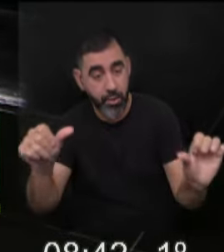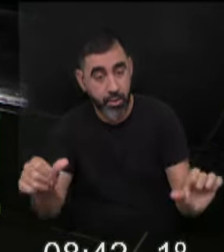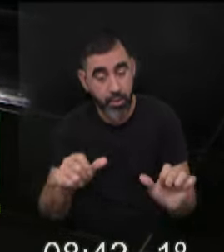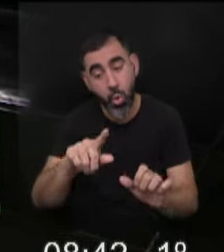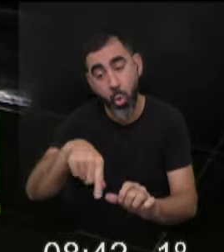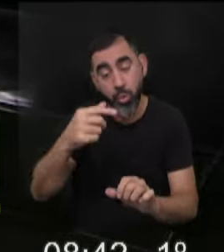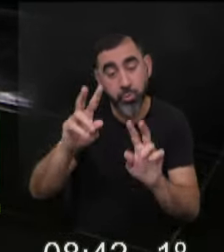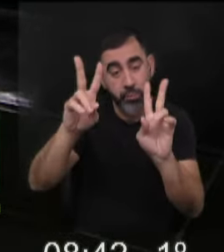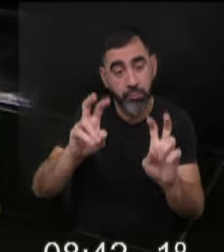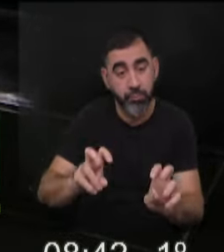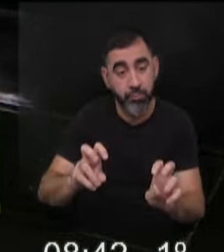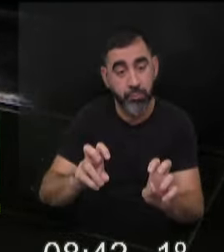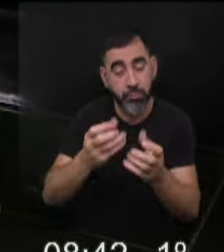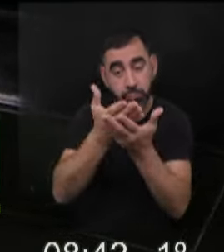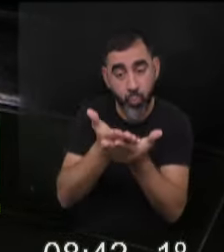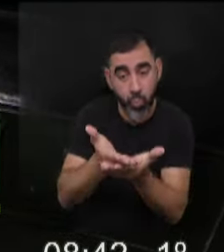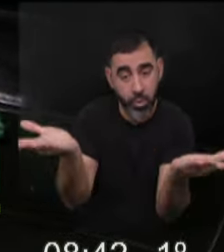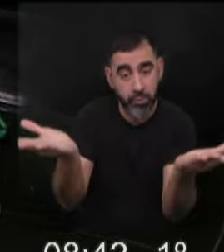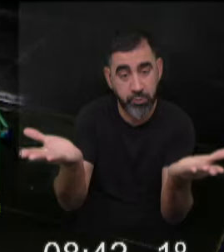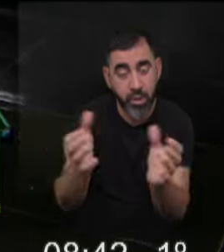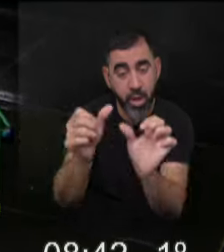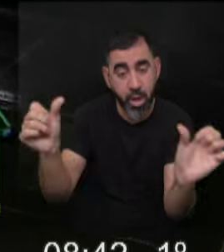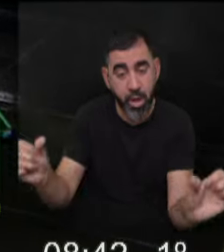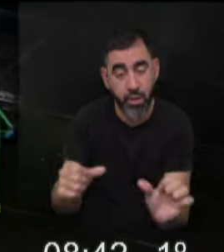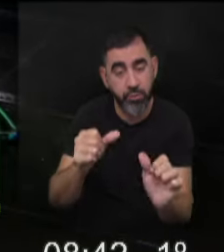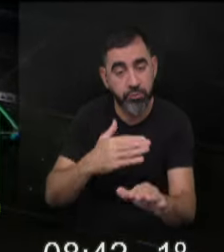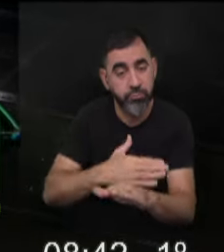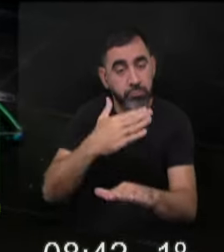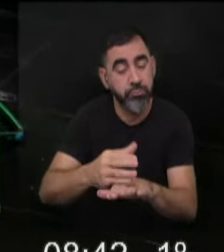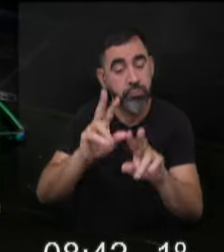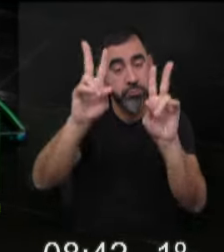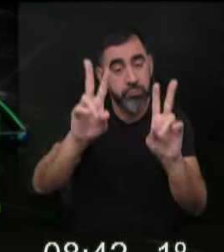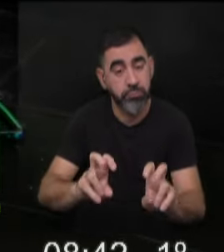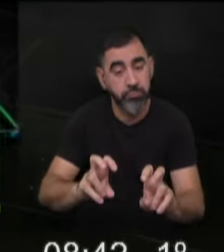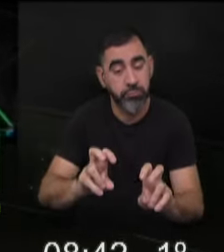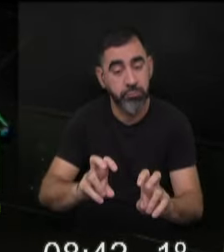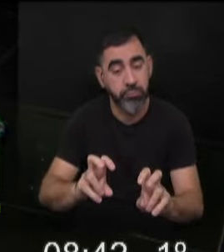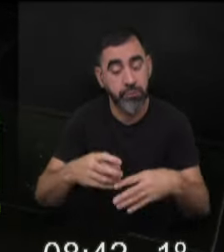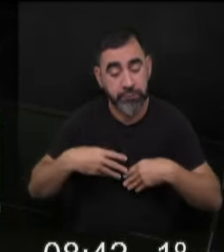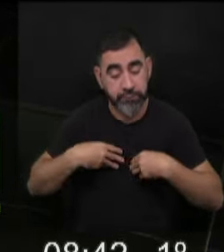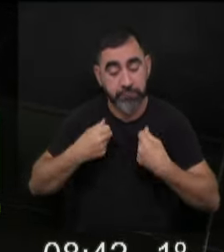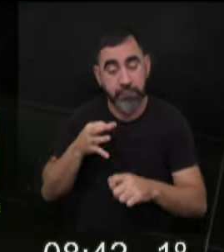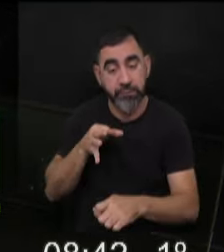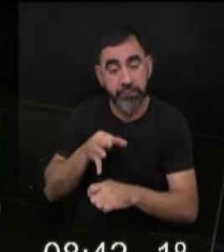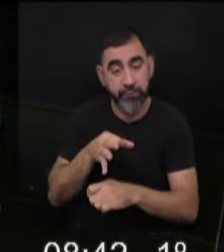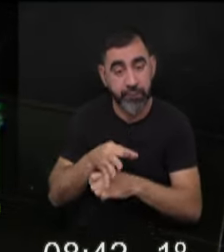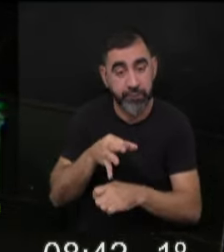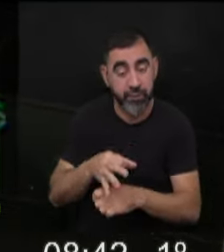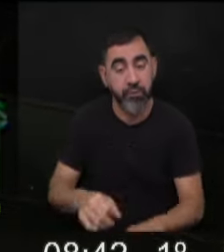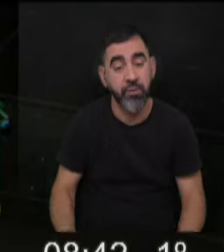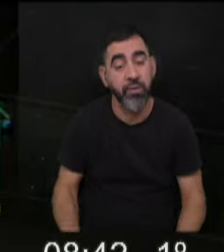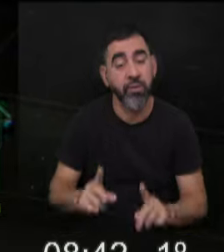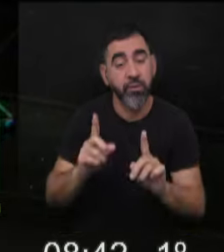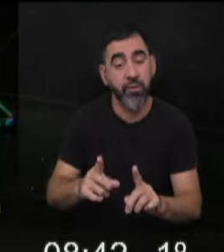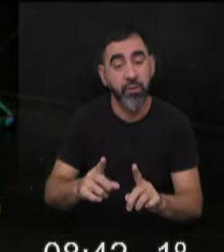otro que tiene que ver también con visibilizar y hacer acciones como de impacto en torno a la temática y sensibilizar sobre la temática, y también